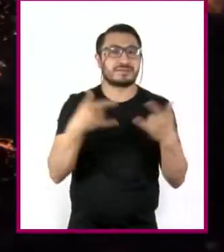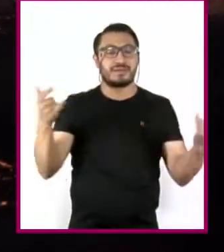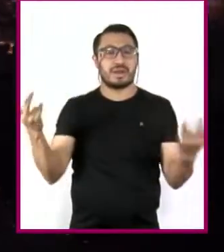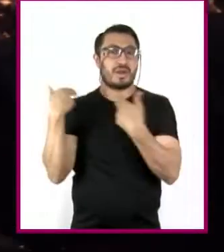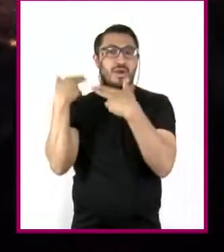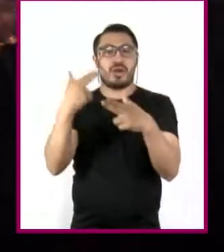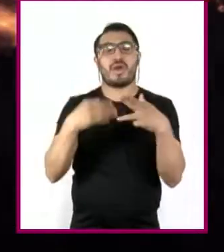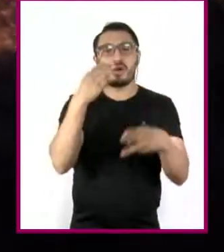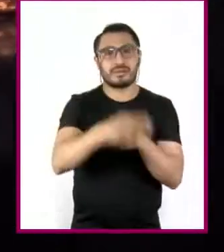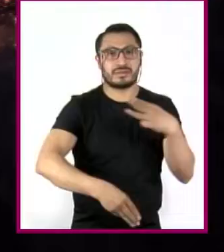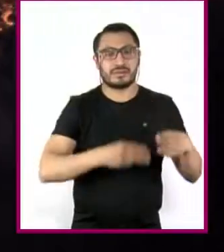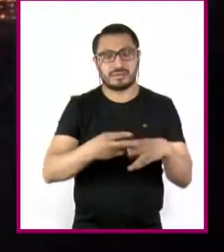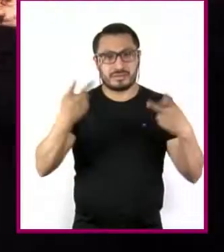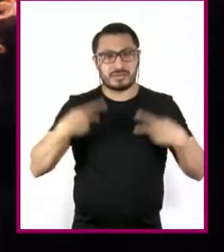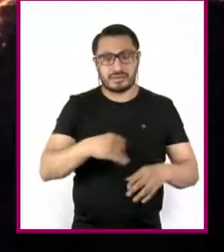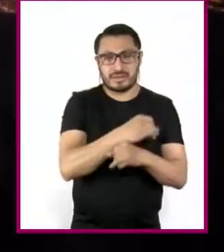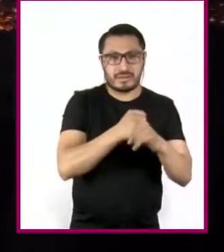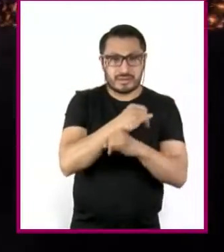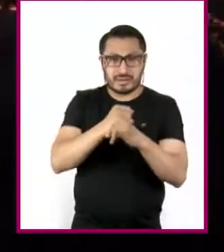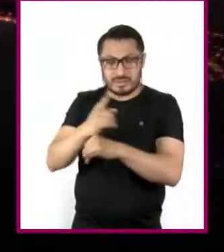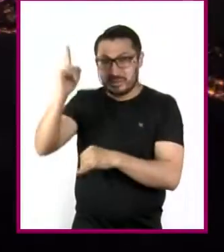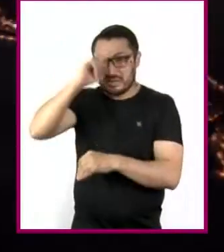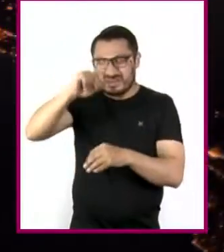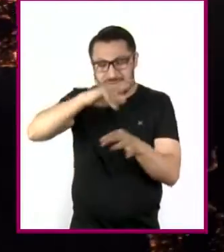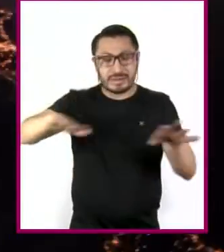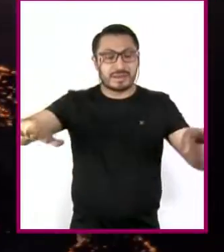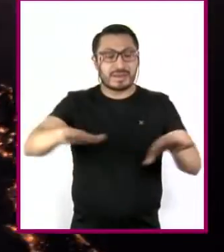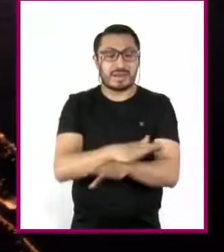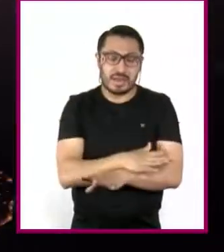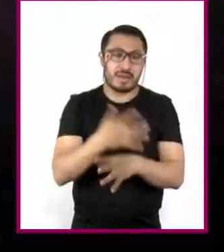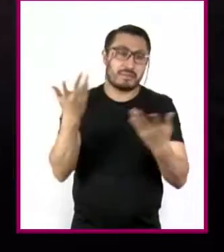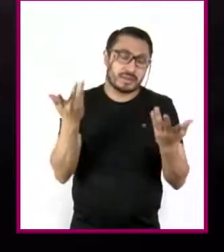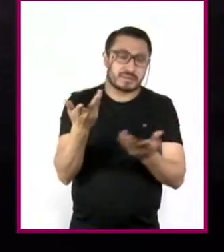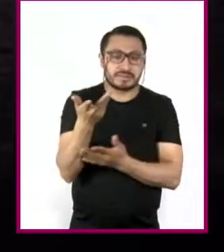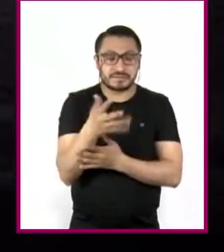por lo que los investigadores sugieren que estos cambios son, por lo menos